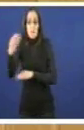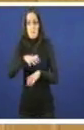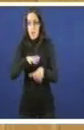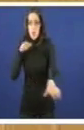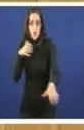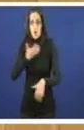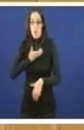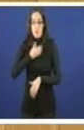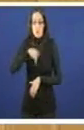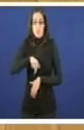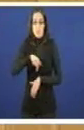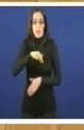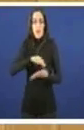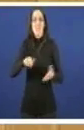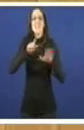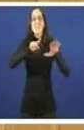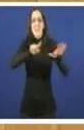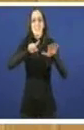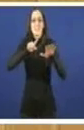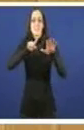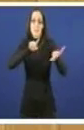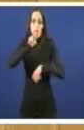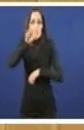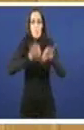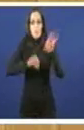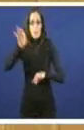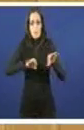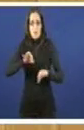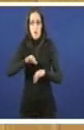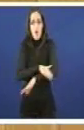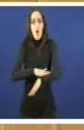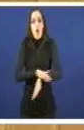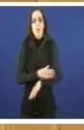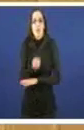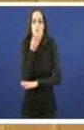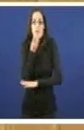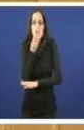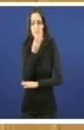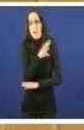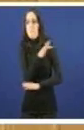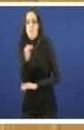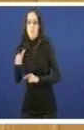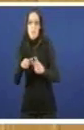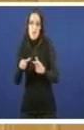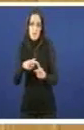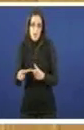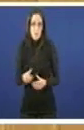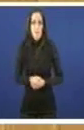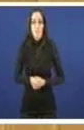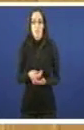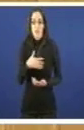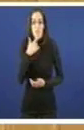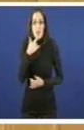os 62% deses concellos están gobernados polo Partido Socialista e polo Bloque Nacionalista Galego polo tanto